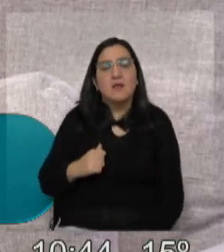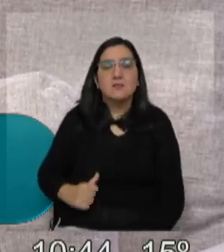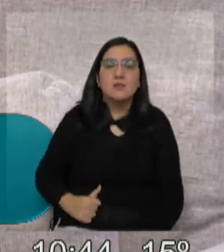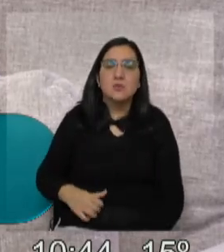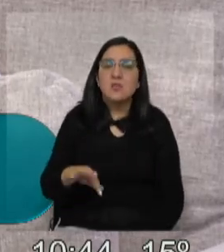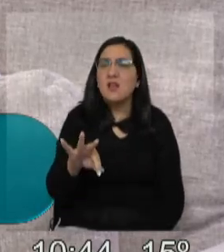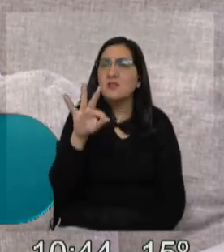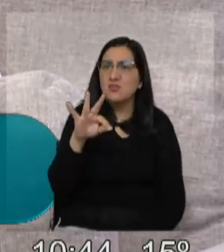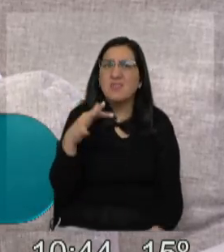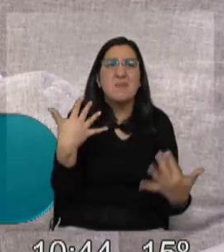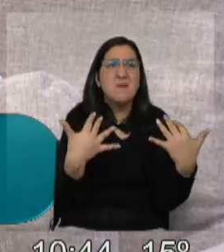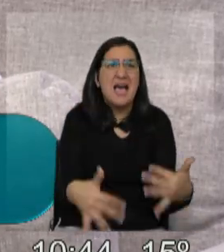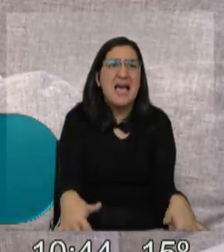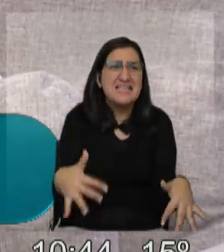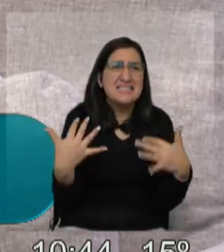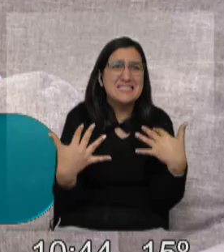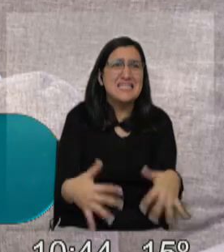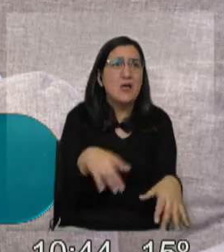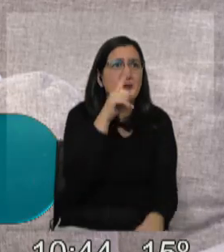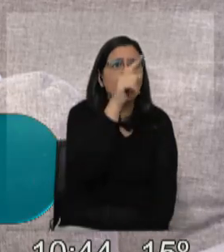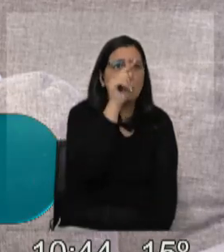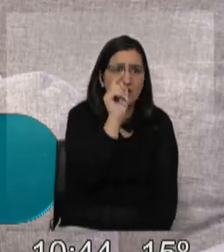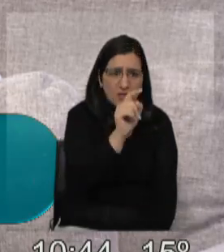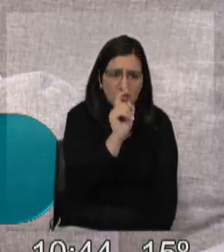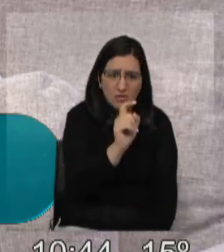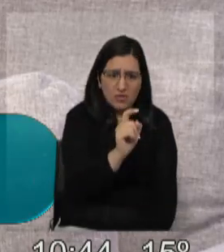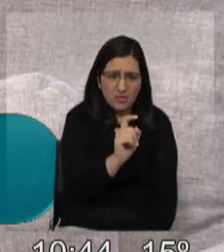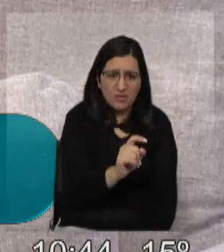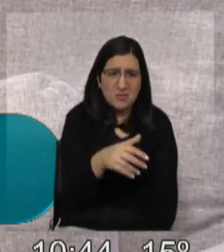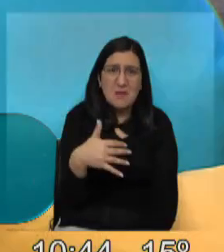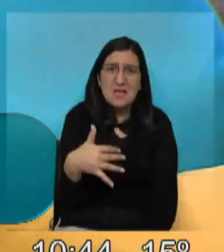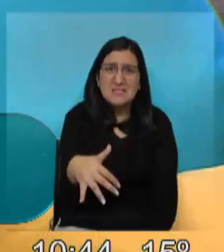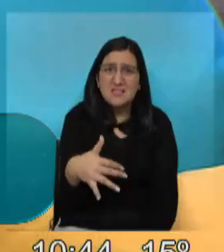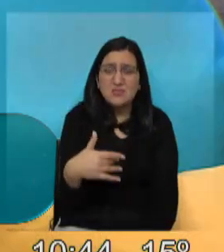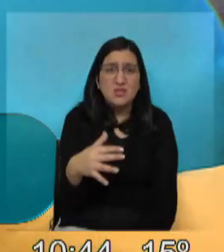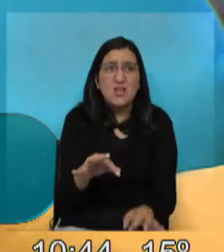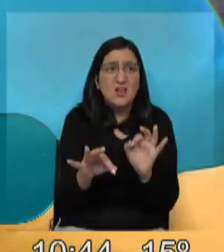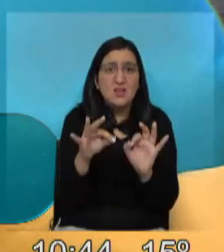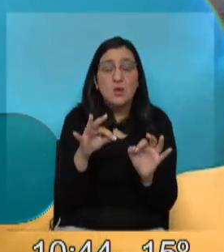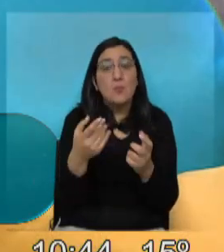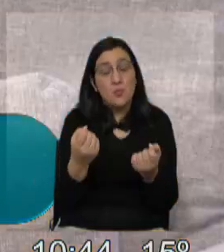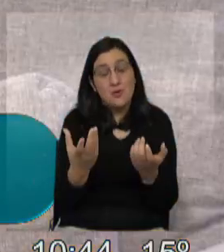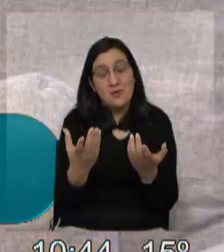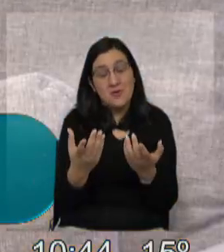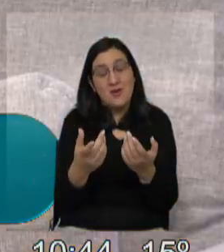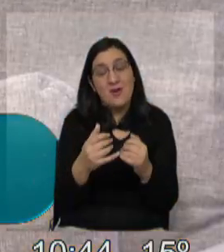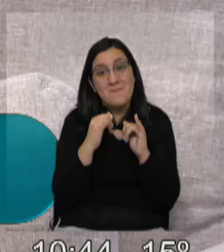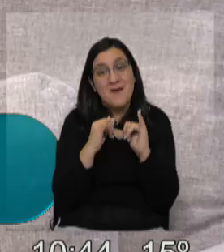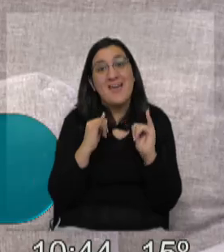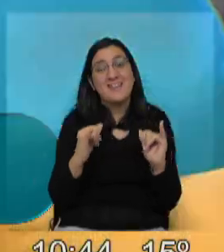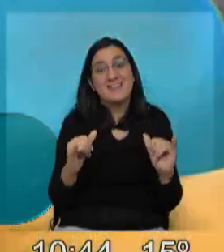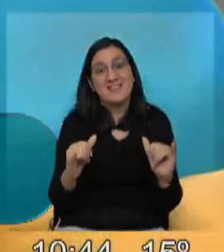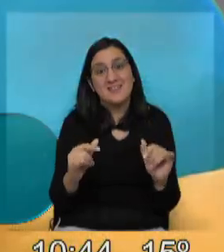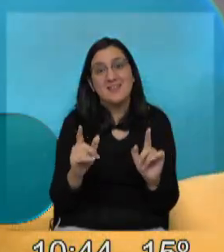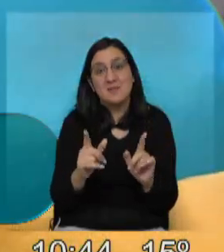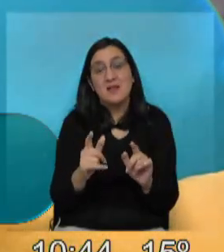elección ante tanta, tanta, tanta posibilidad. Sí. Igual el mundo está hecho para que consumamos más, claro, ¿no? Claro, todo está por eso, hecho para que consumamos. Hasta la